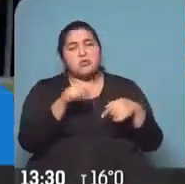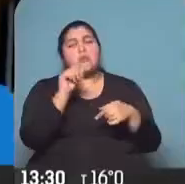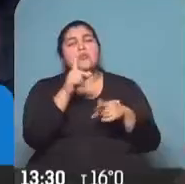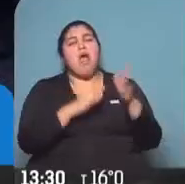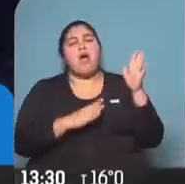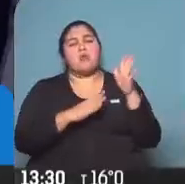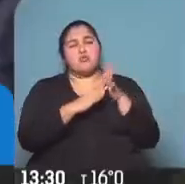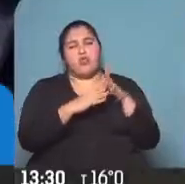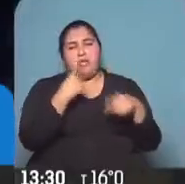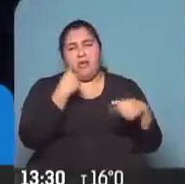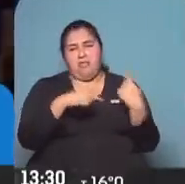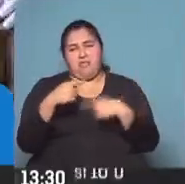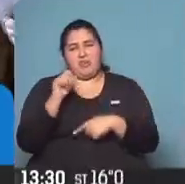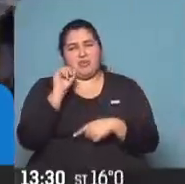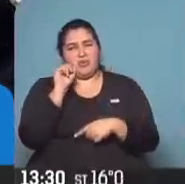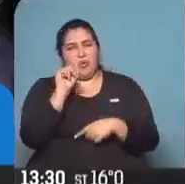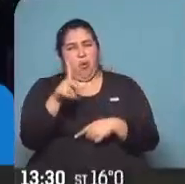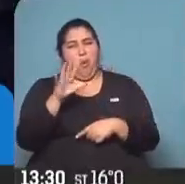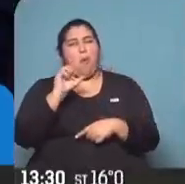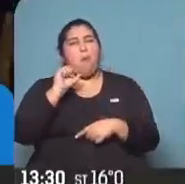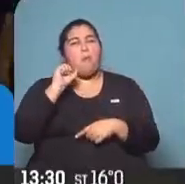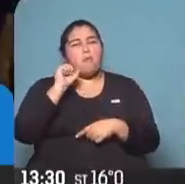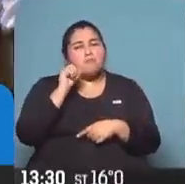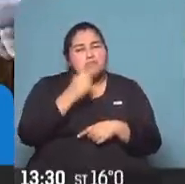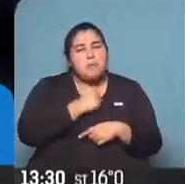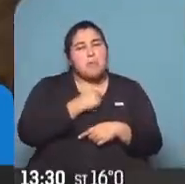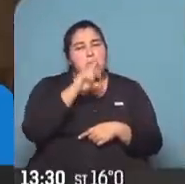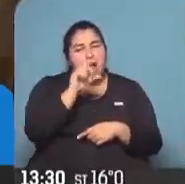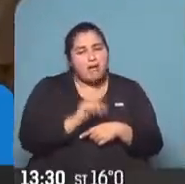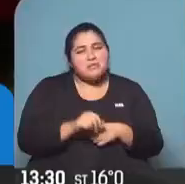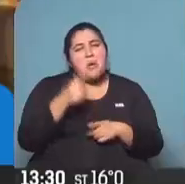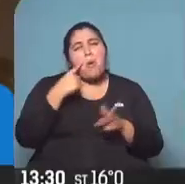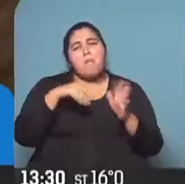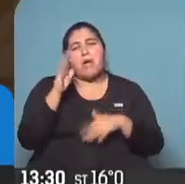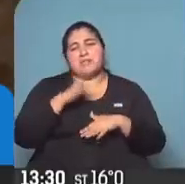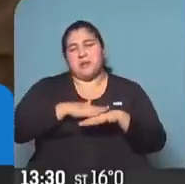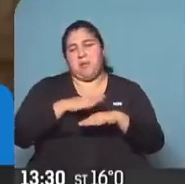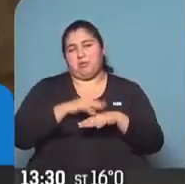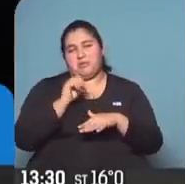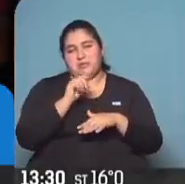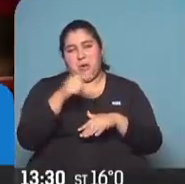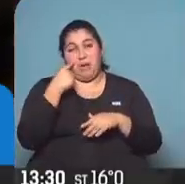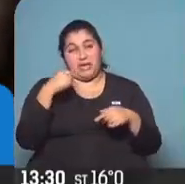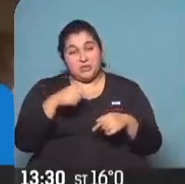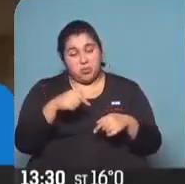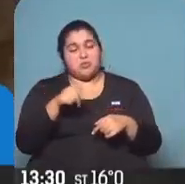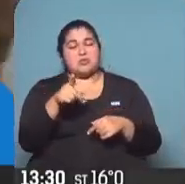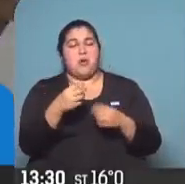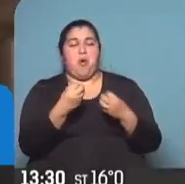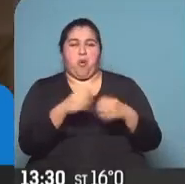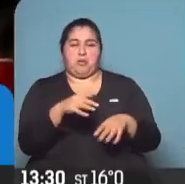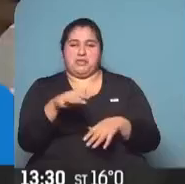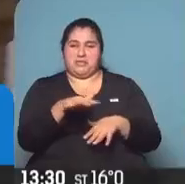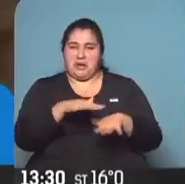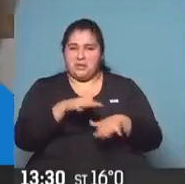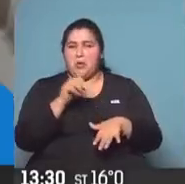su patria estos eran los conductores de esta institución comenzando en el tema de